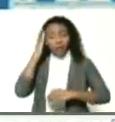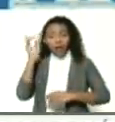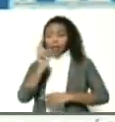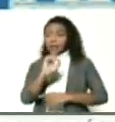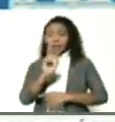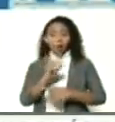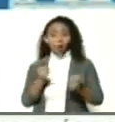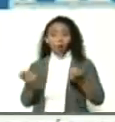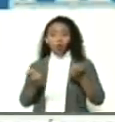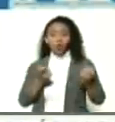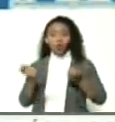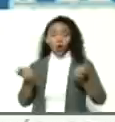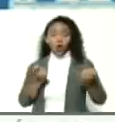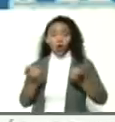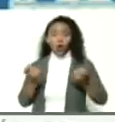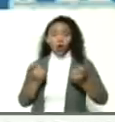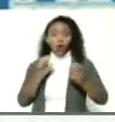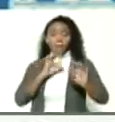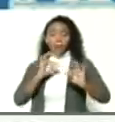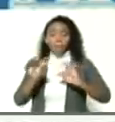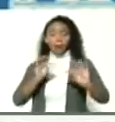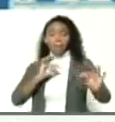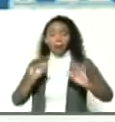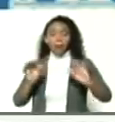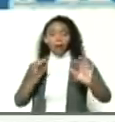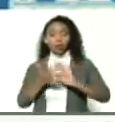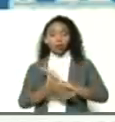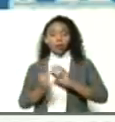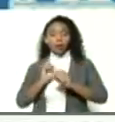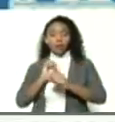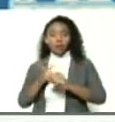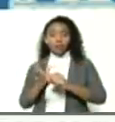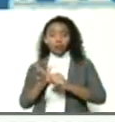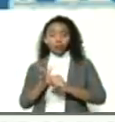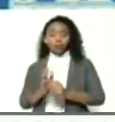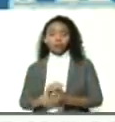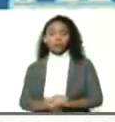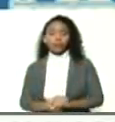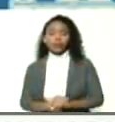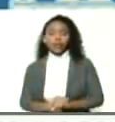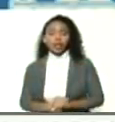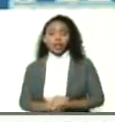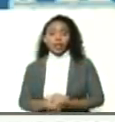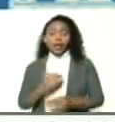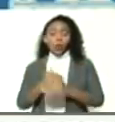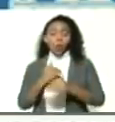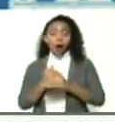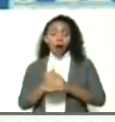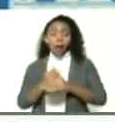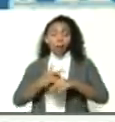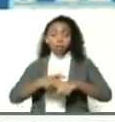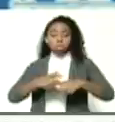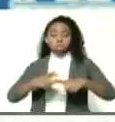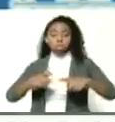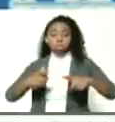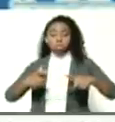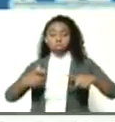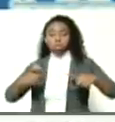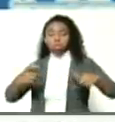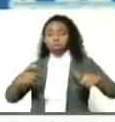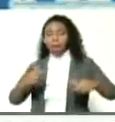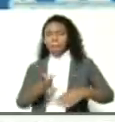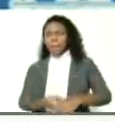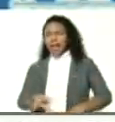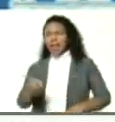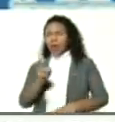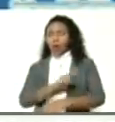no controlamos las cadenas de contagio, reproduce variantes y mutantes muchísimo